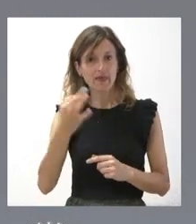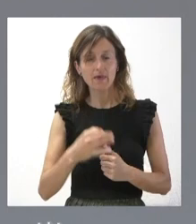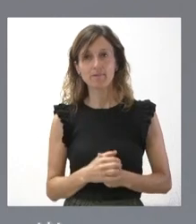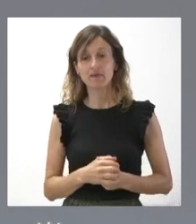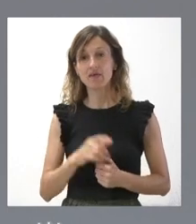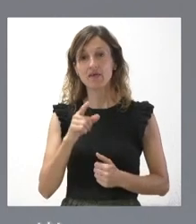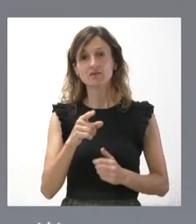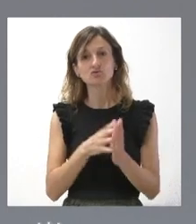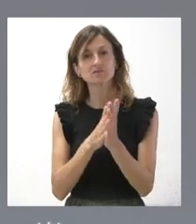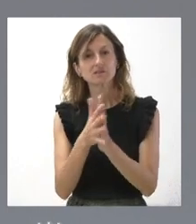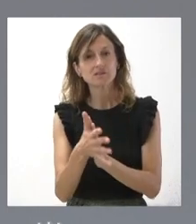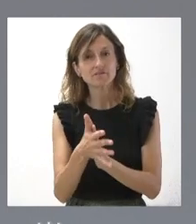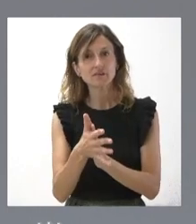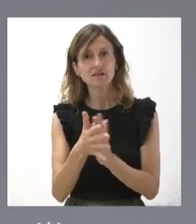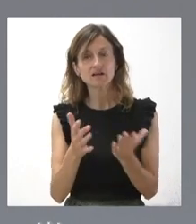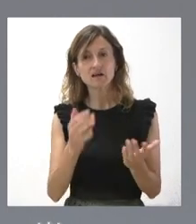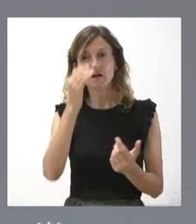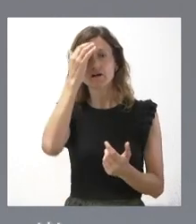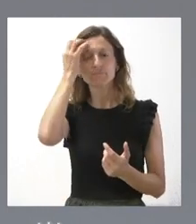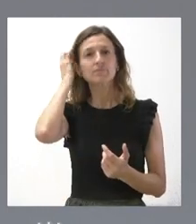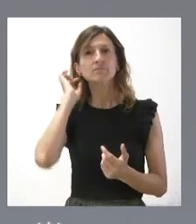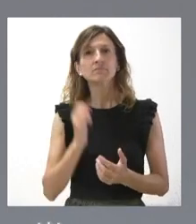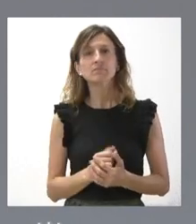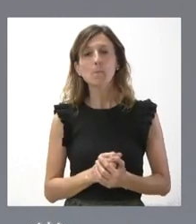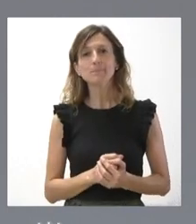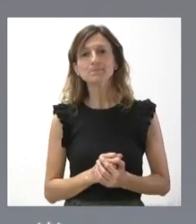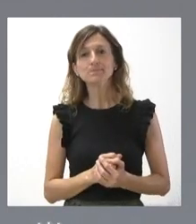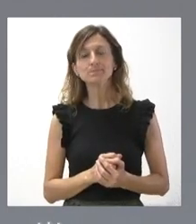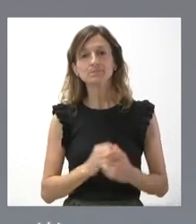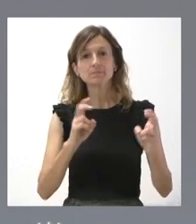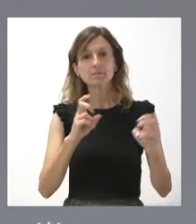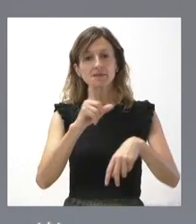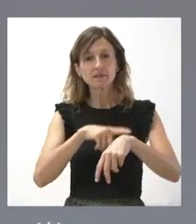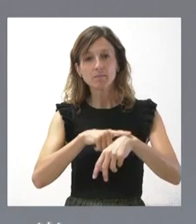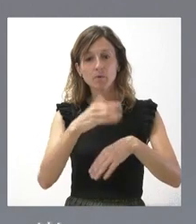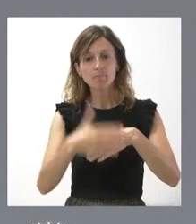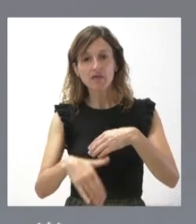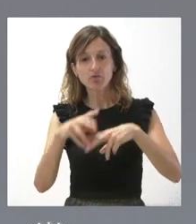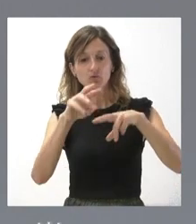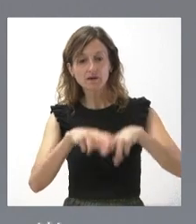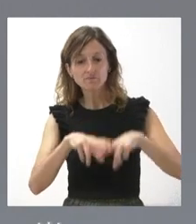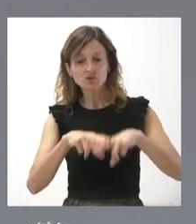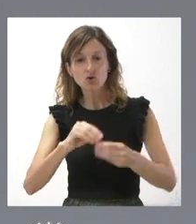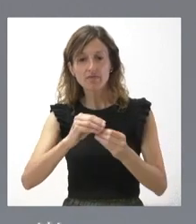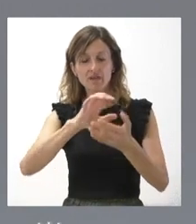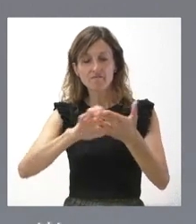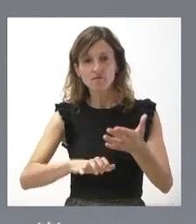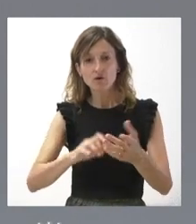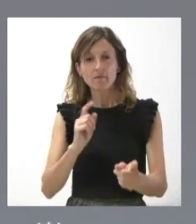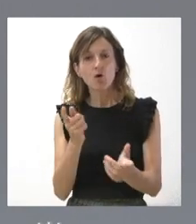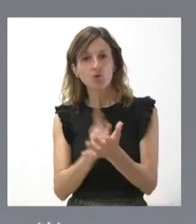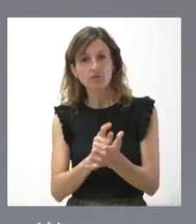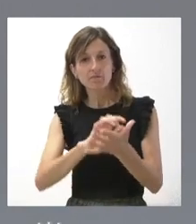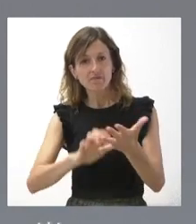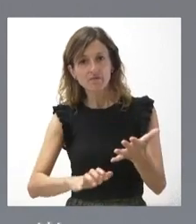conlleva una serie de plazos, de revisiones, de informes, de contrainformes, etcétera,